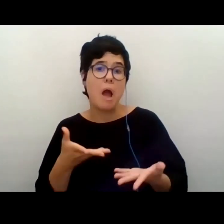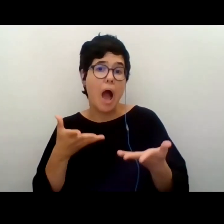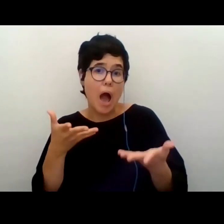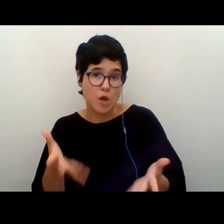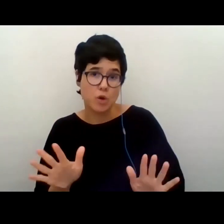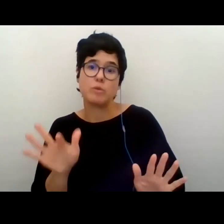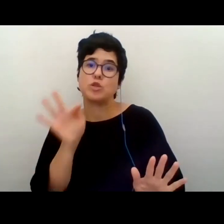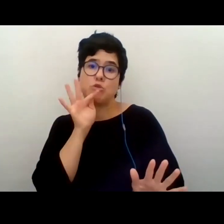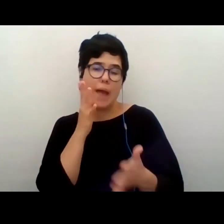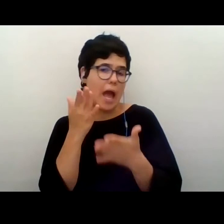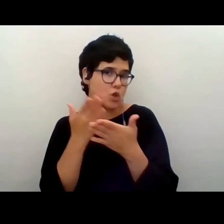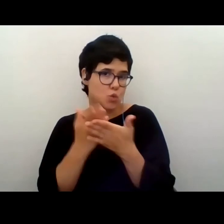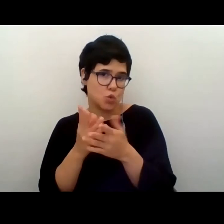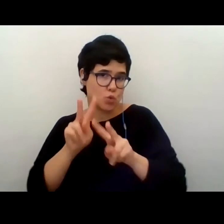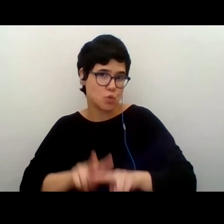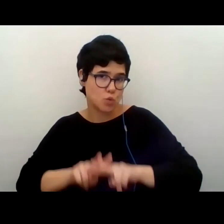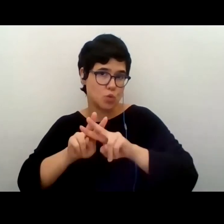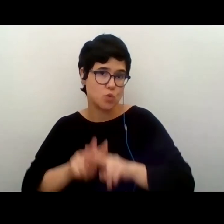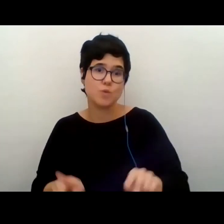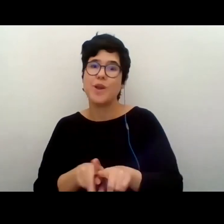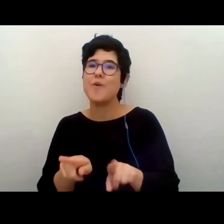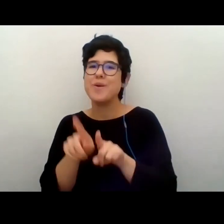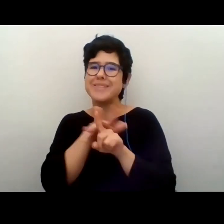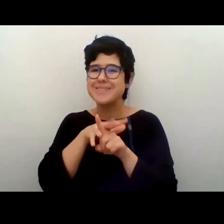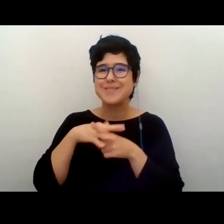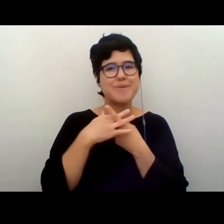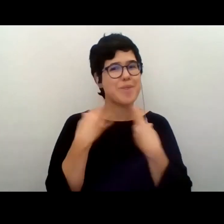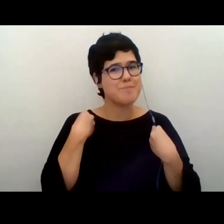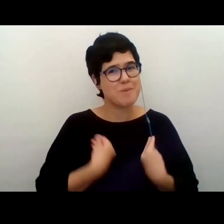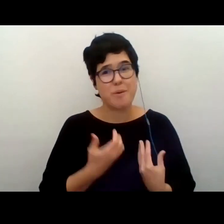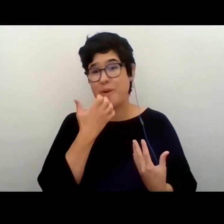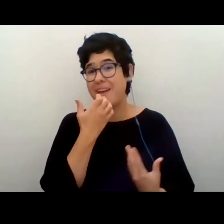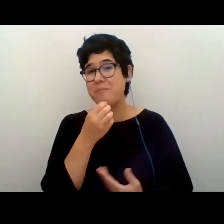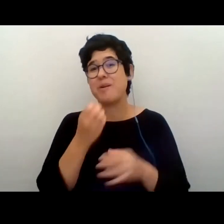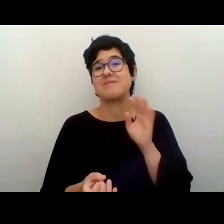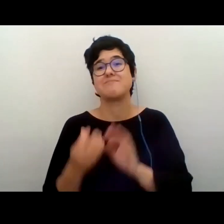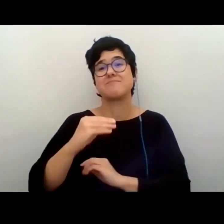volveríamos a estar en la misma situación, es decir, meter el Pro12, por ejemplo,